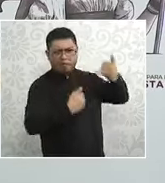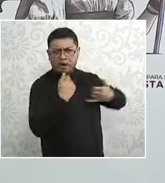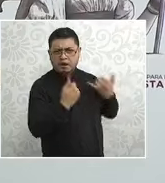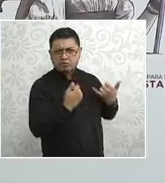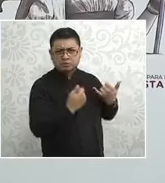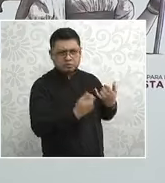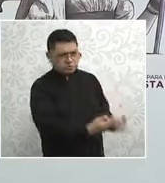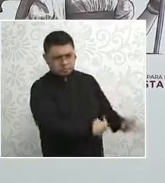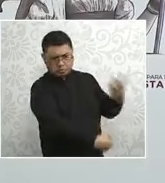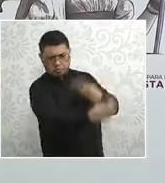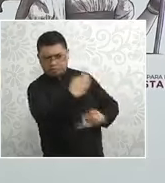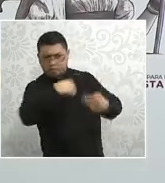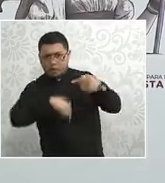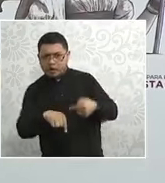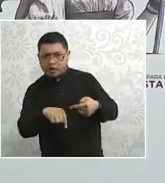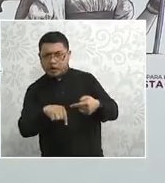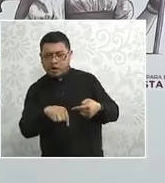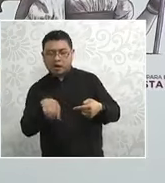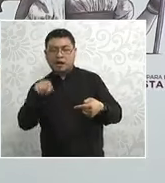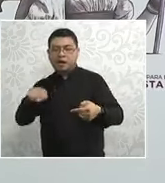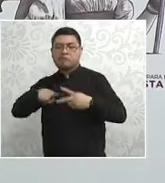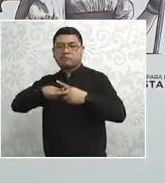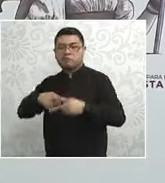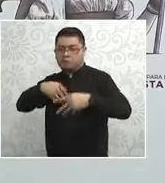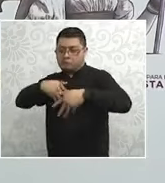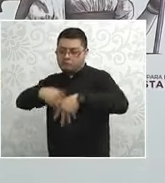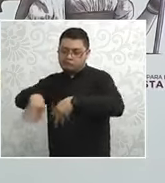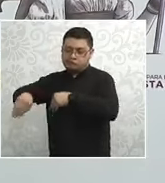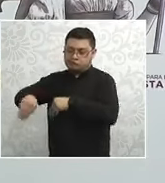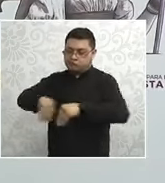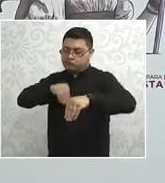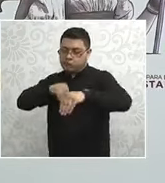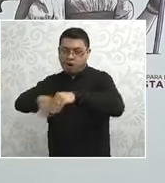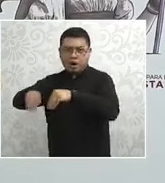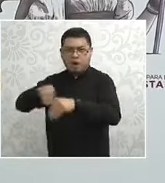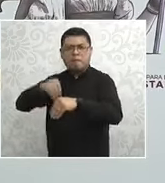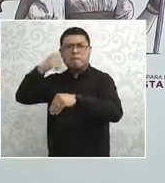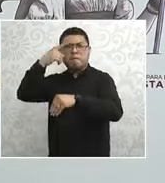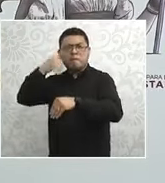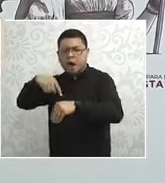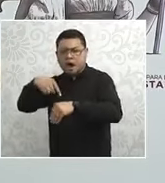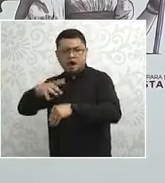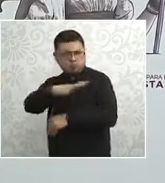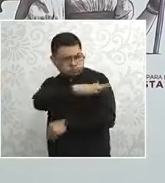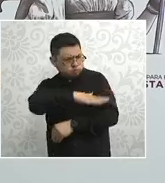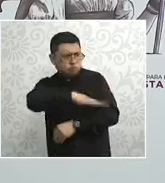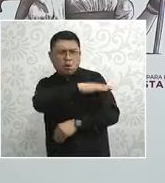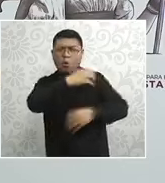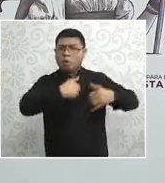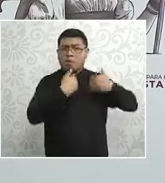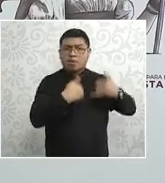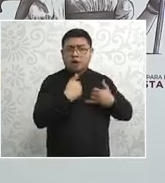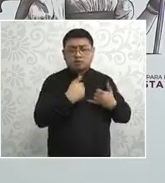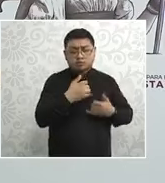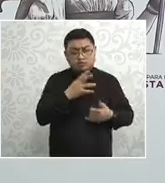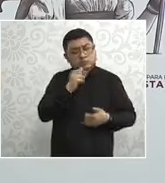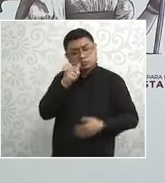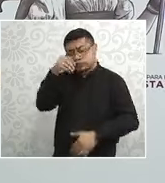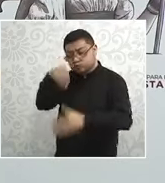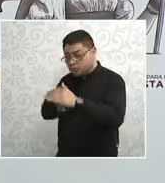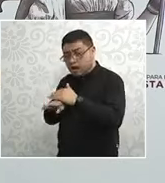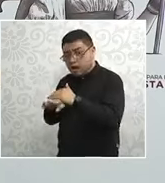e inició un movimiento el movimiento de los rechazados para que se abrieran más lugares en preparatorias